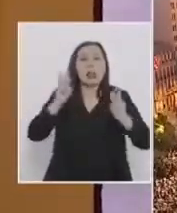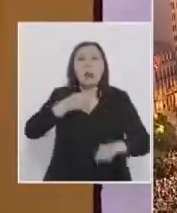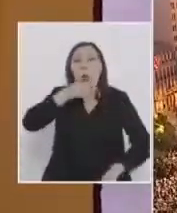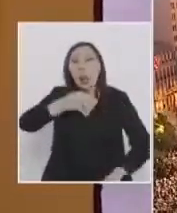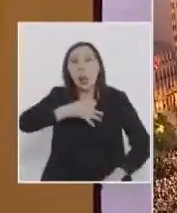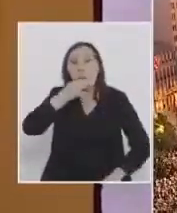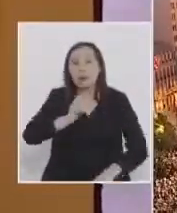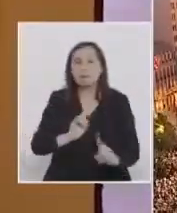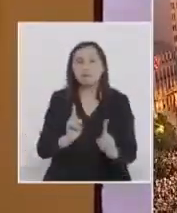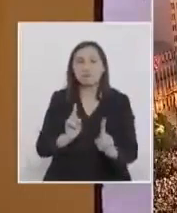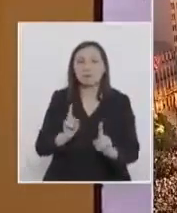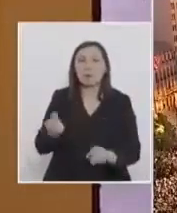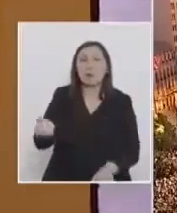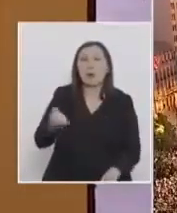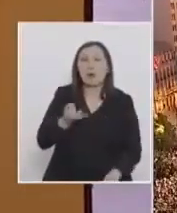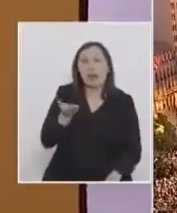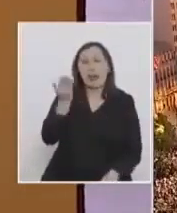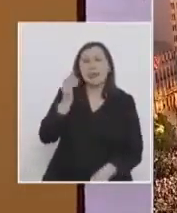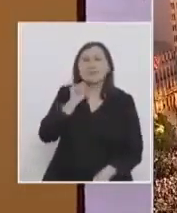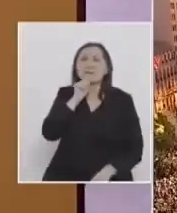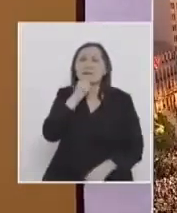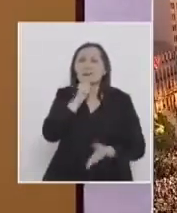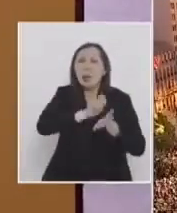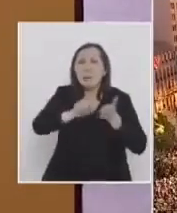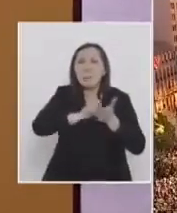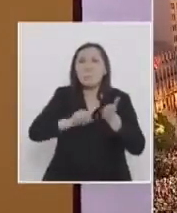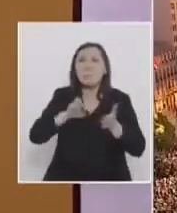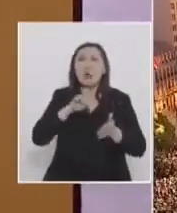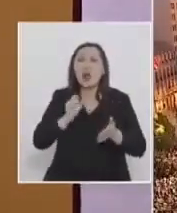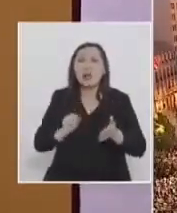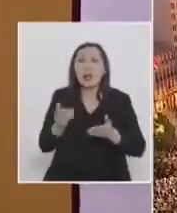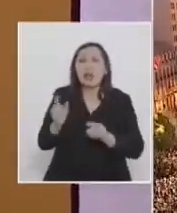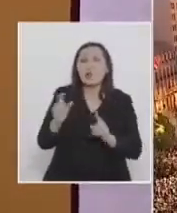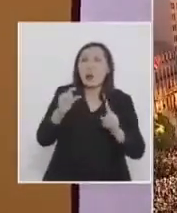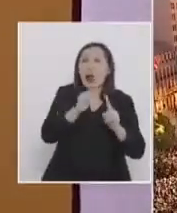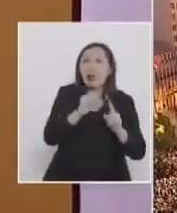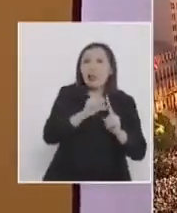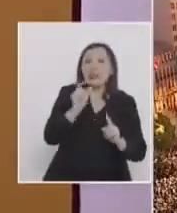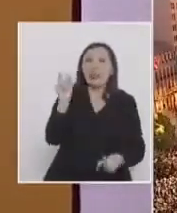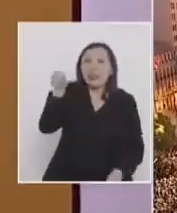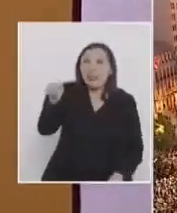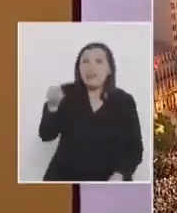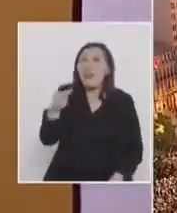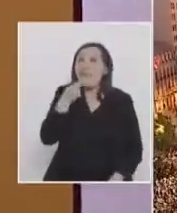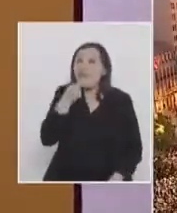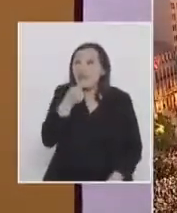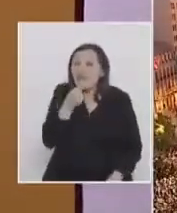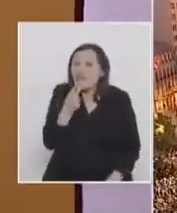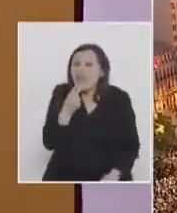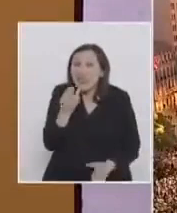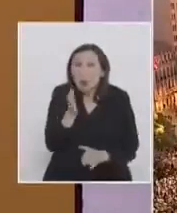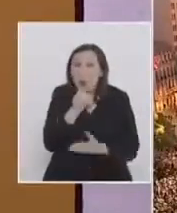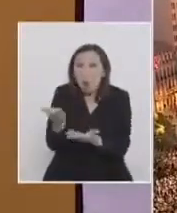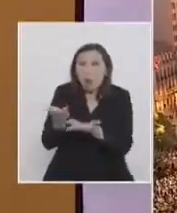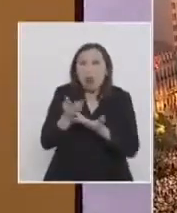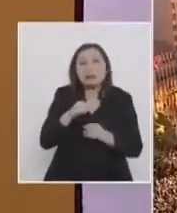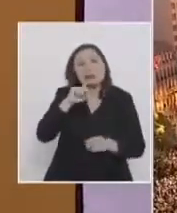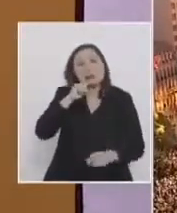y que, como decía un viejo poeta, el adjetivo cuando no da vida mata. Hoy era necesario